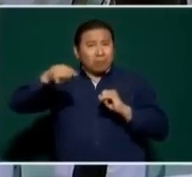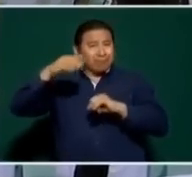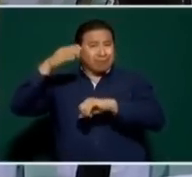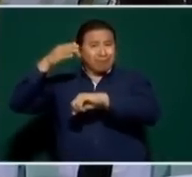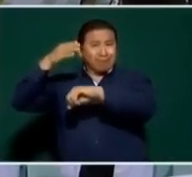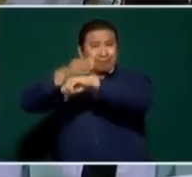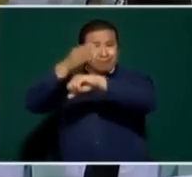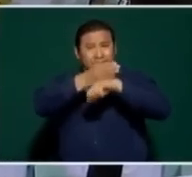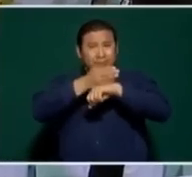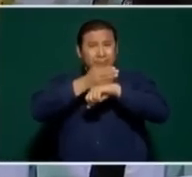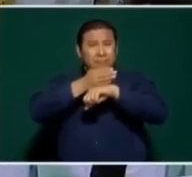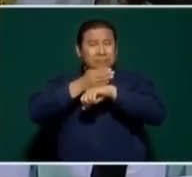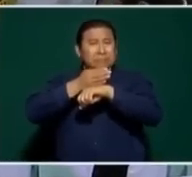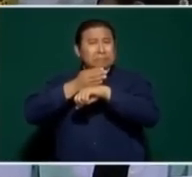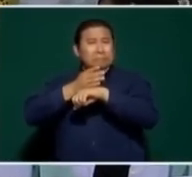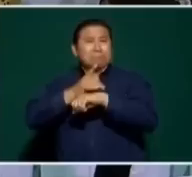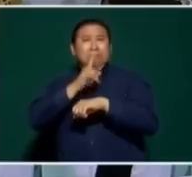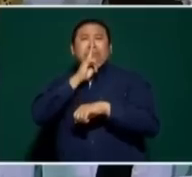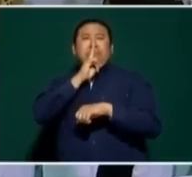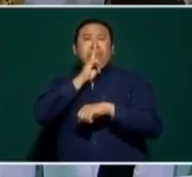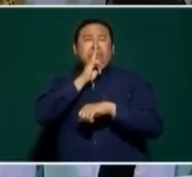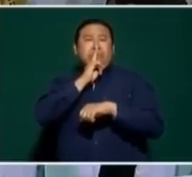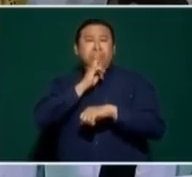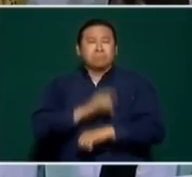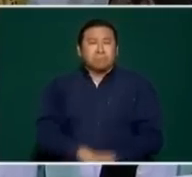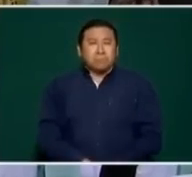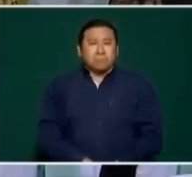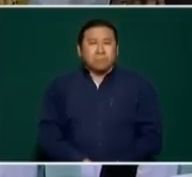castigados, censurados.